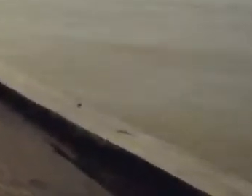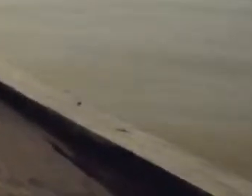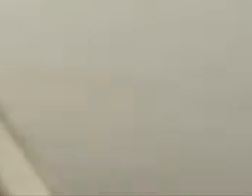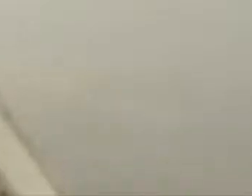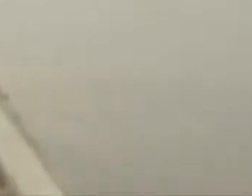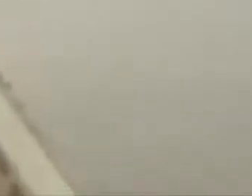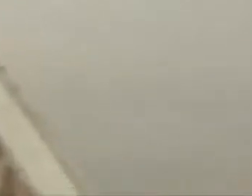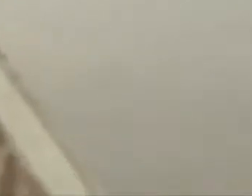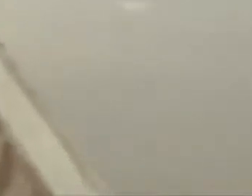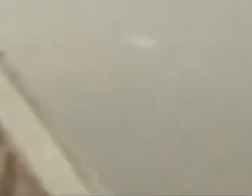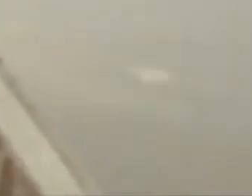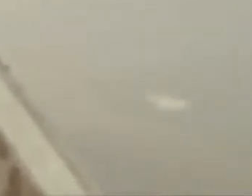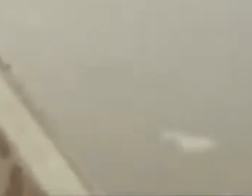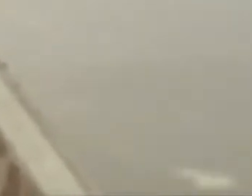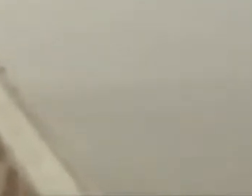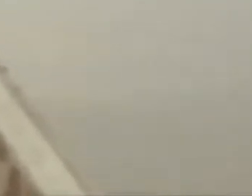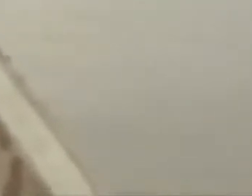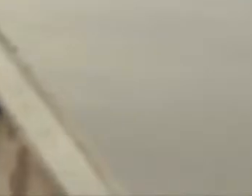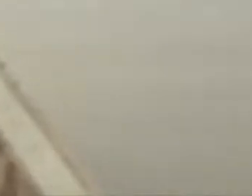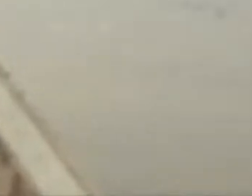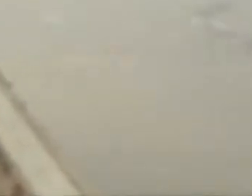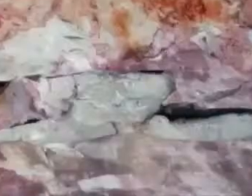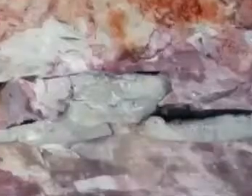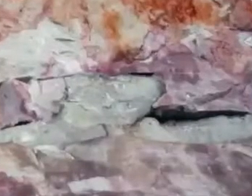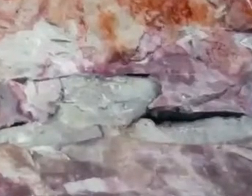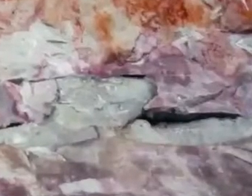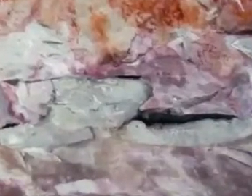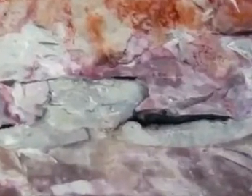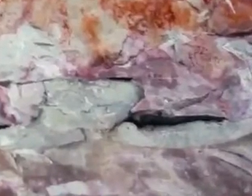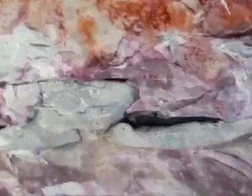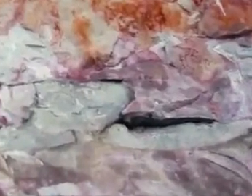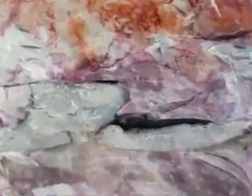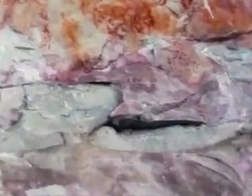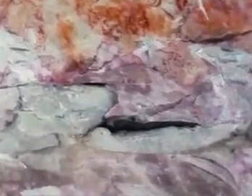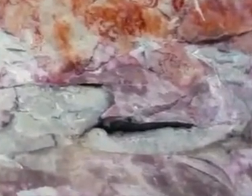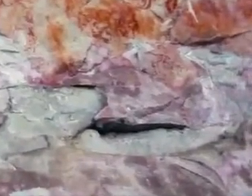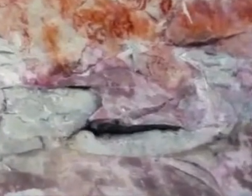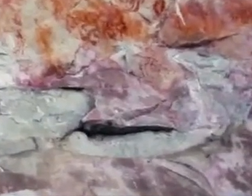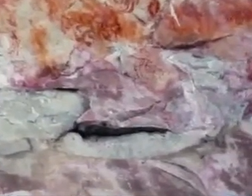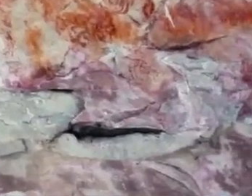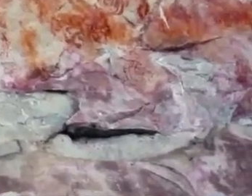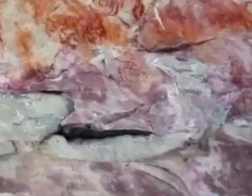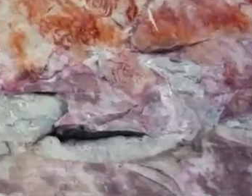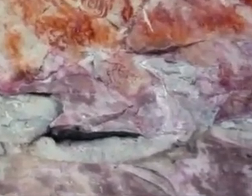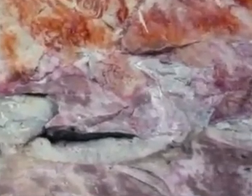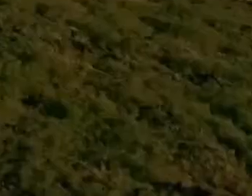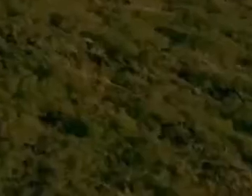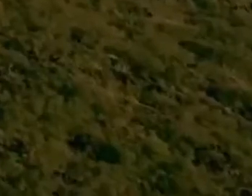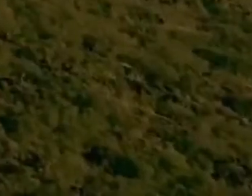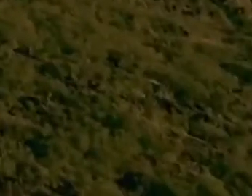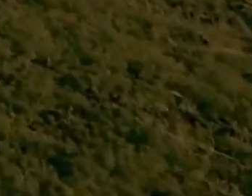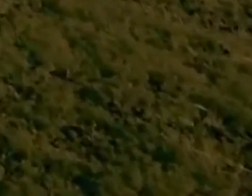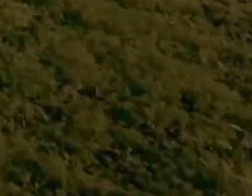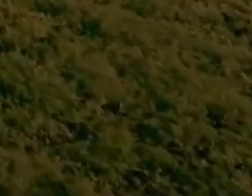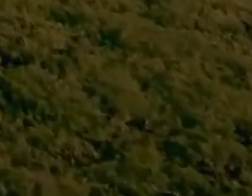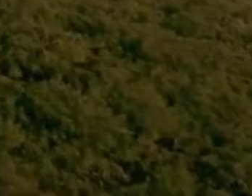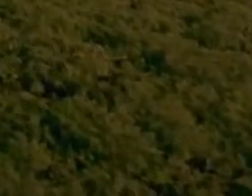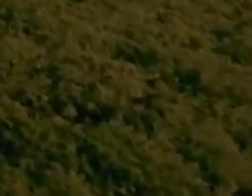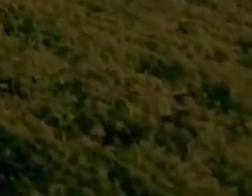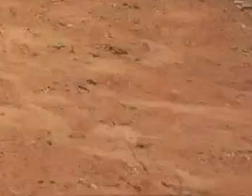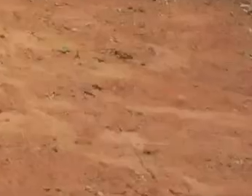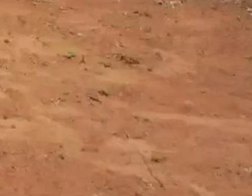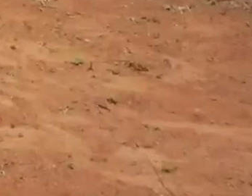no encontramos. Que logremos entender cuáles son esas raíces profundas que nos unen con este